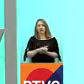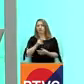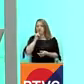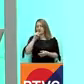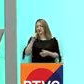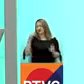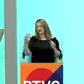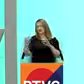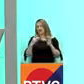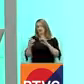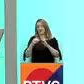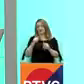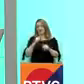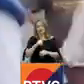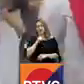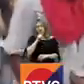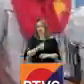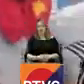en enfrentamientos